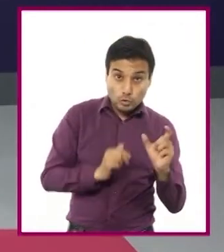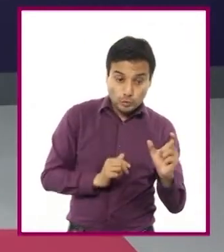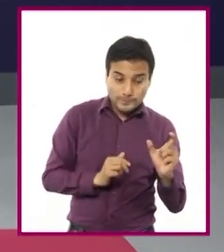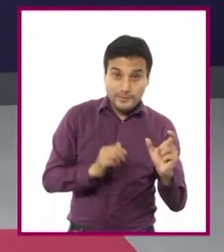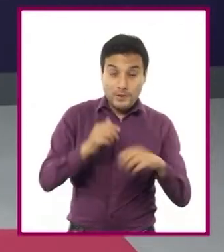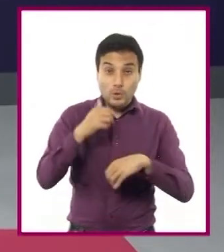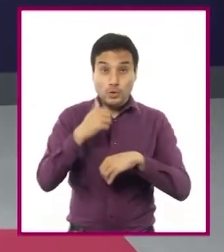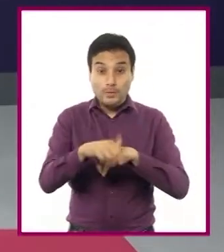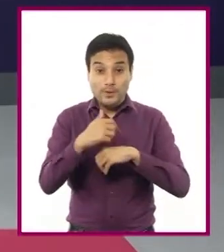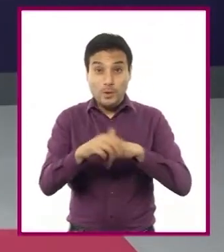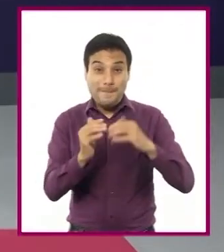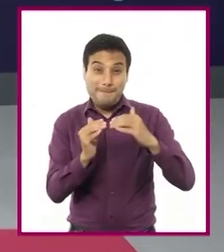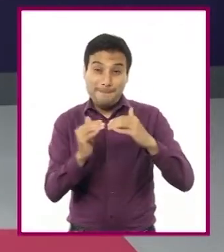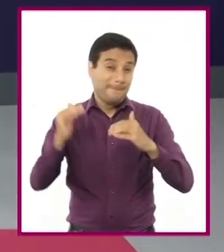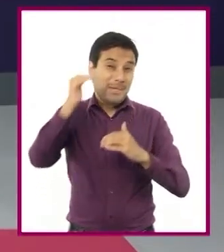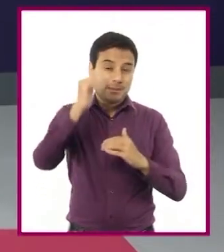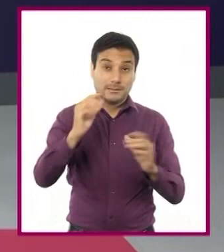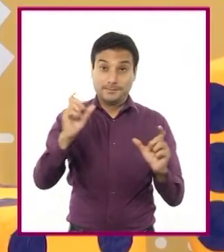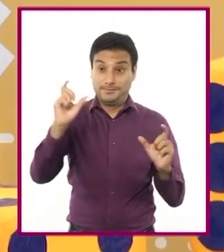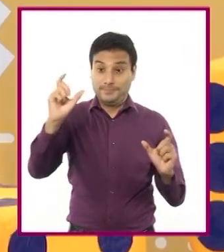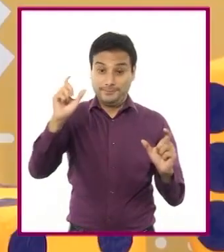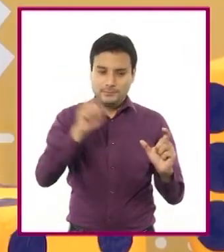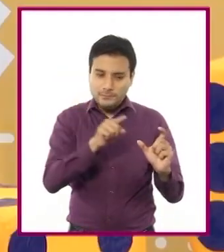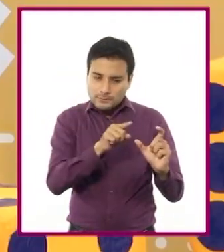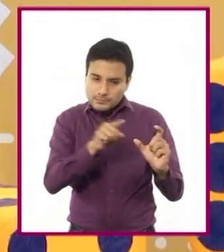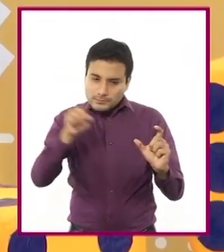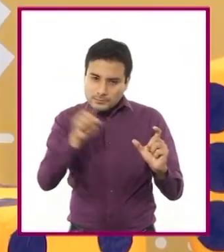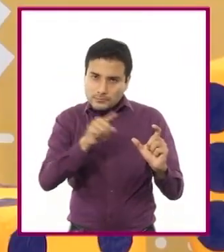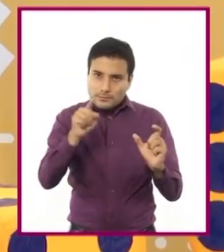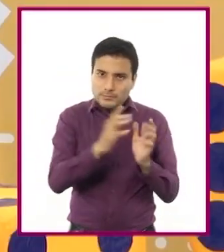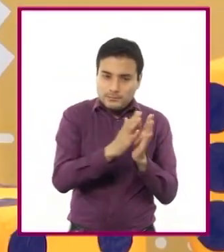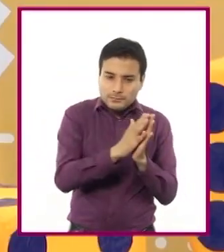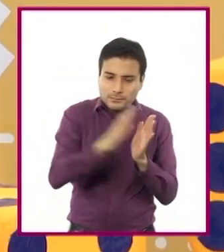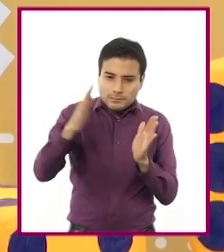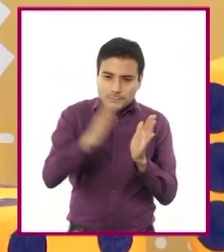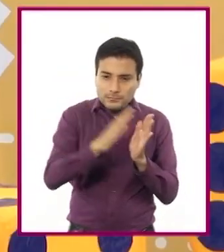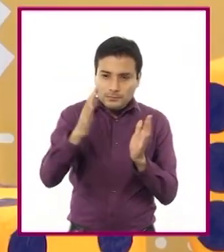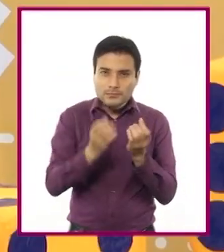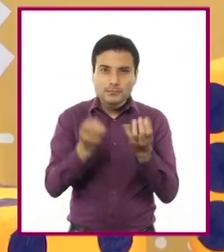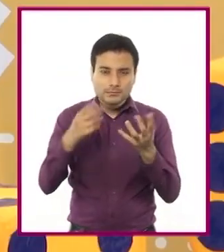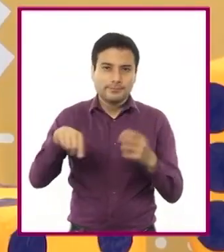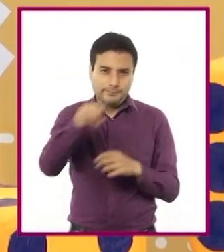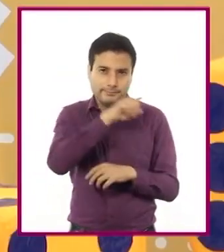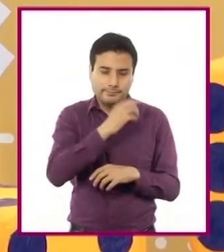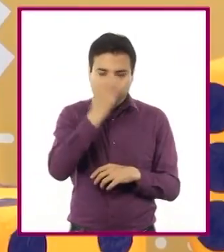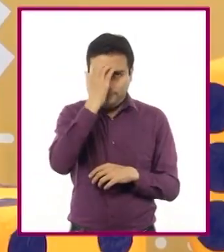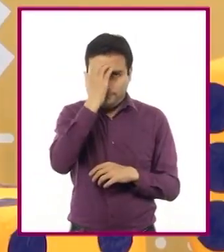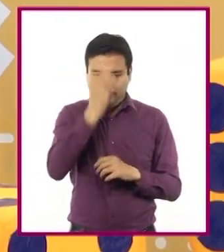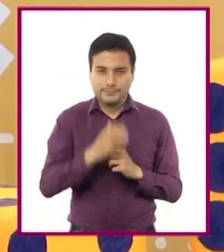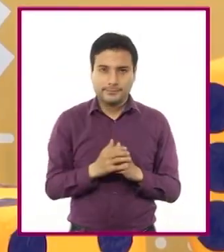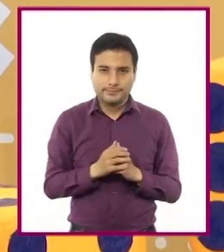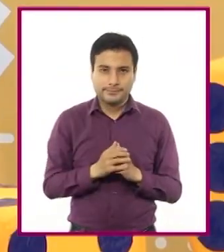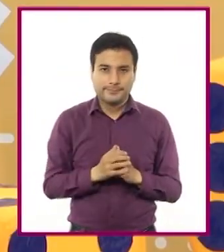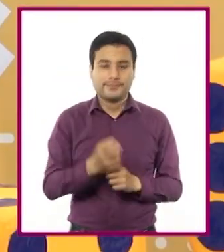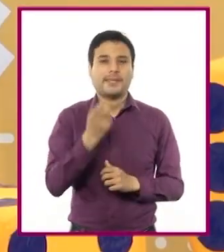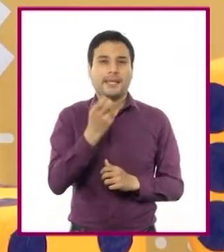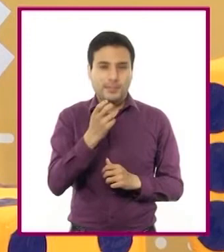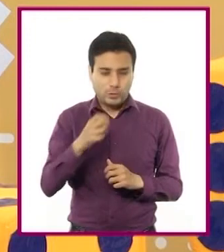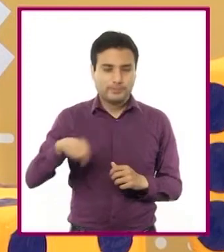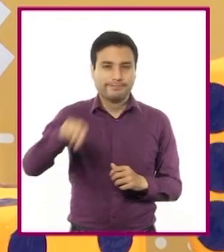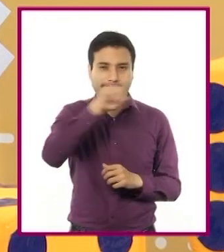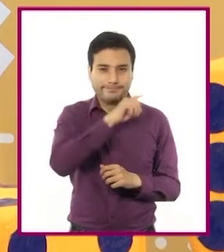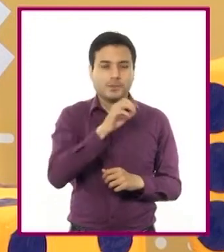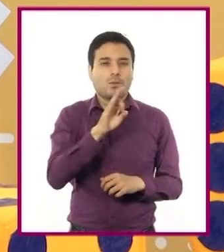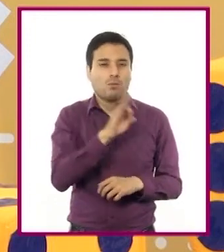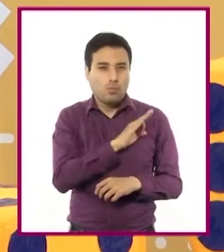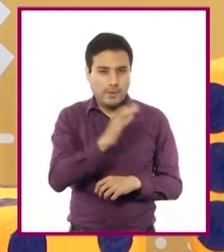máximo menos el dato mínimo. Bien dices, porque de este modo se tiene un panorama de qué tan dispersos se